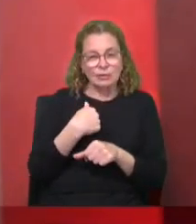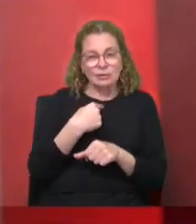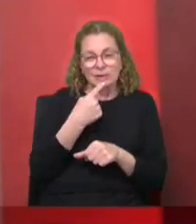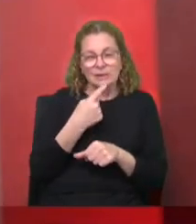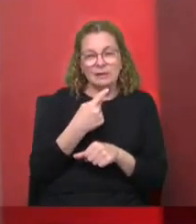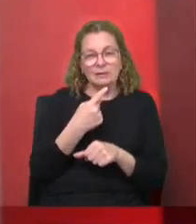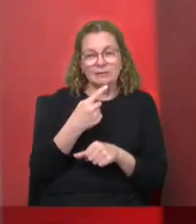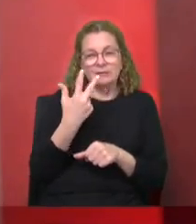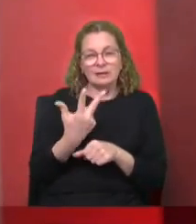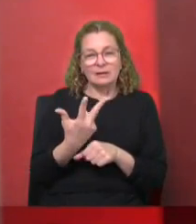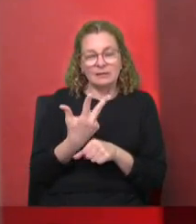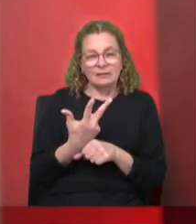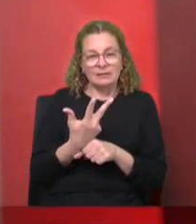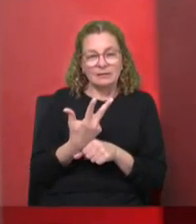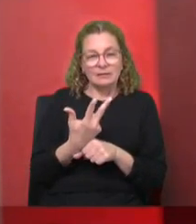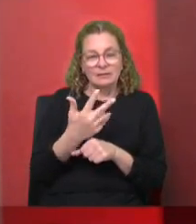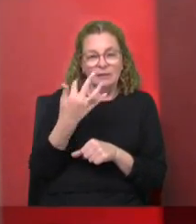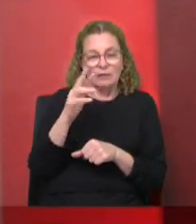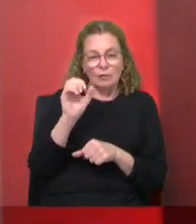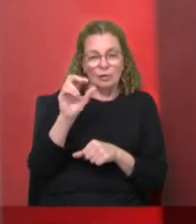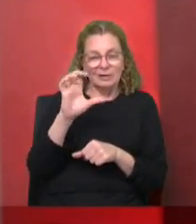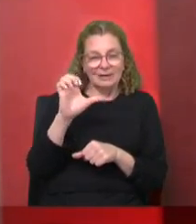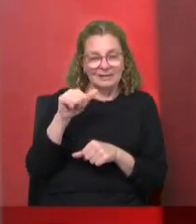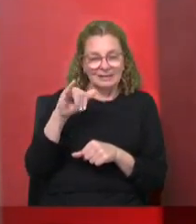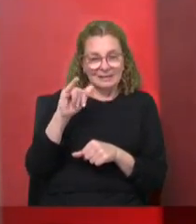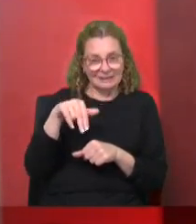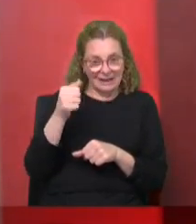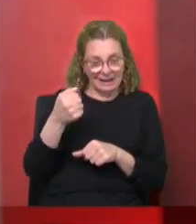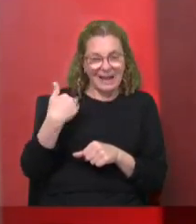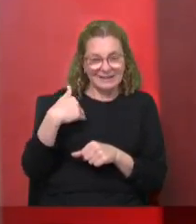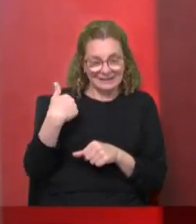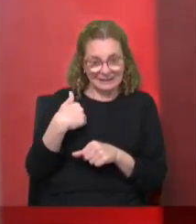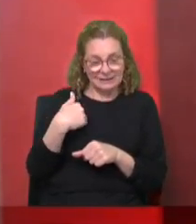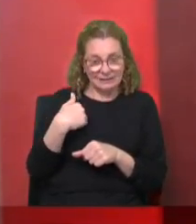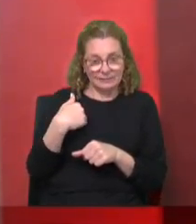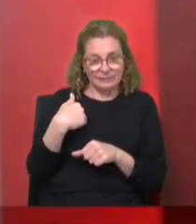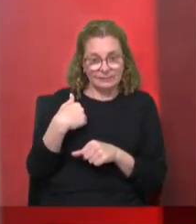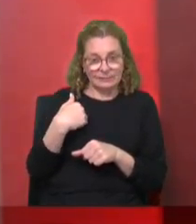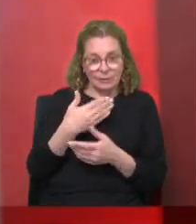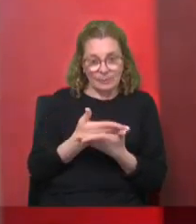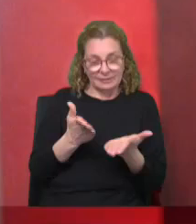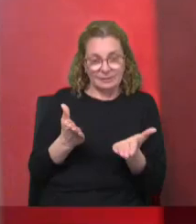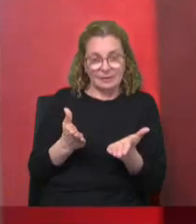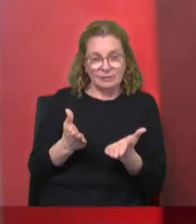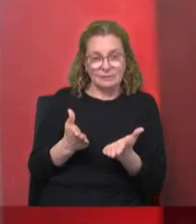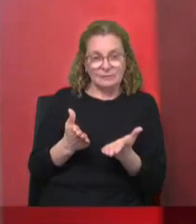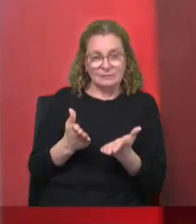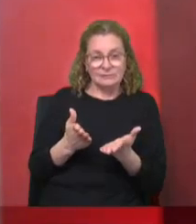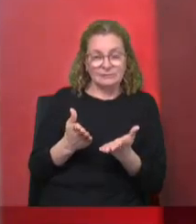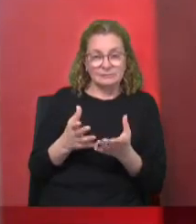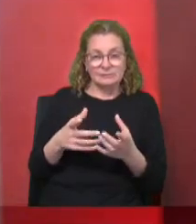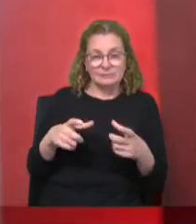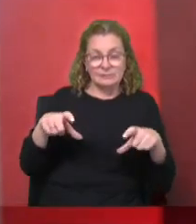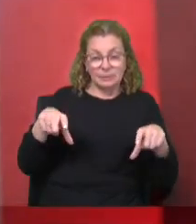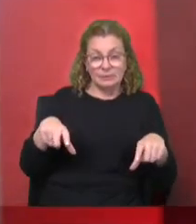destacaría capaz que tres. Florentina González, que es una animadora argentina, que va a hacer una presentación en el escenario justamente